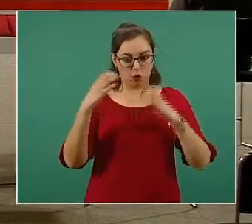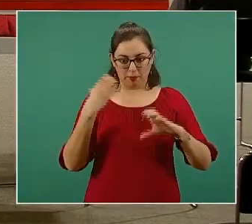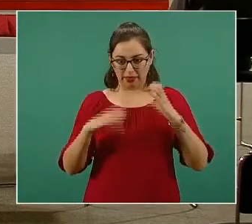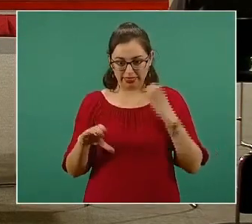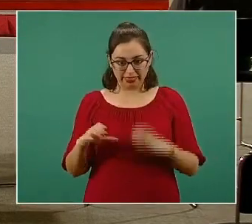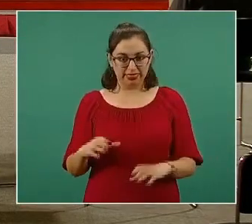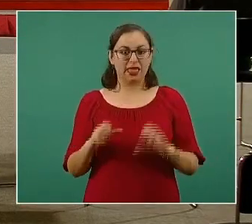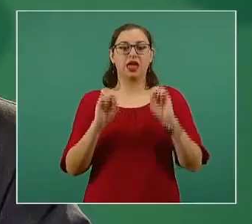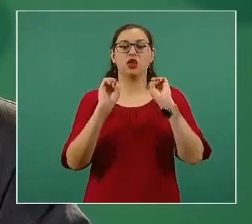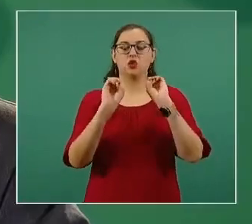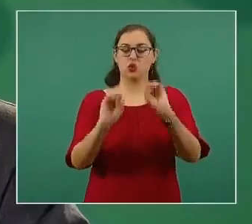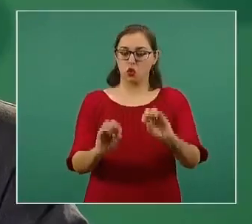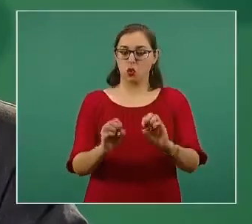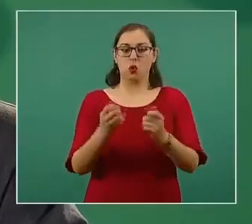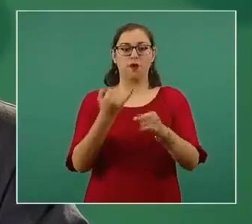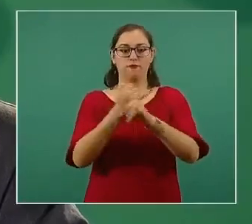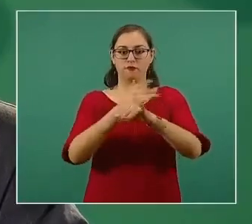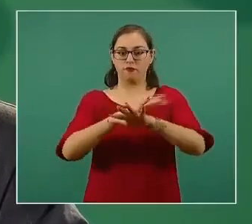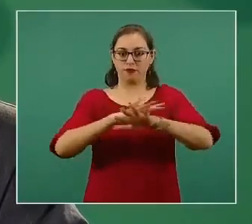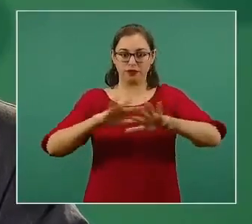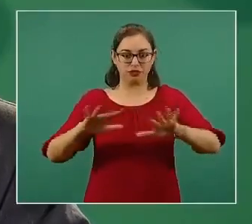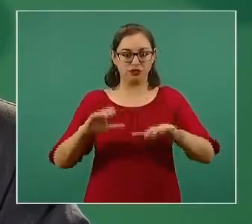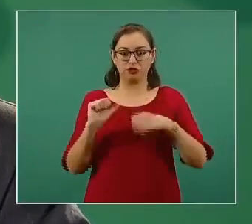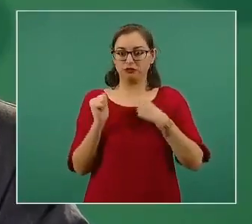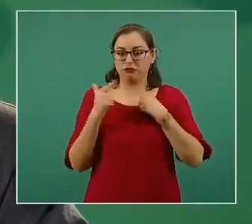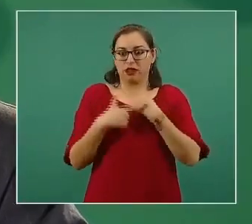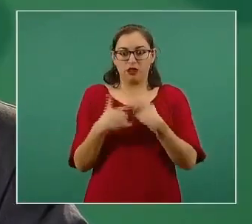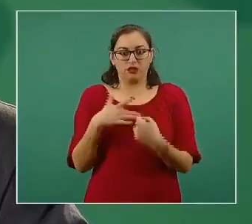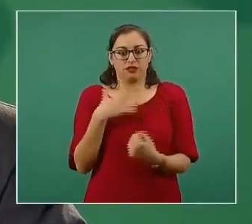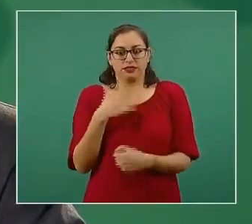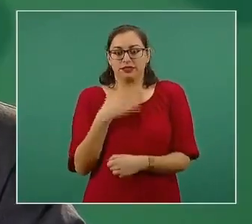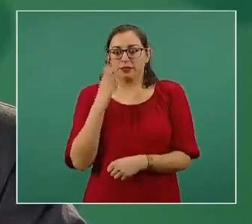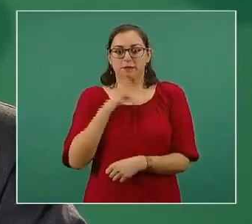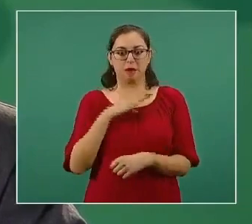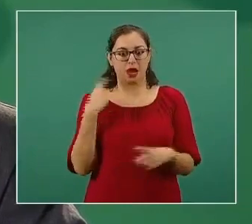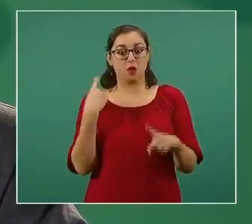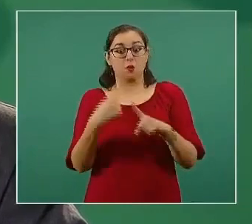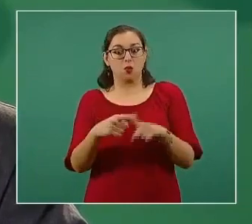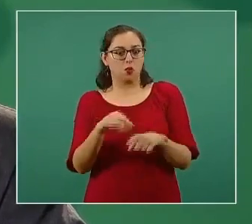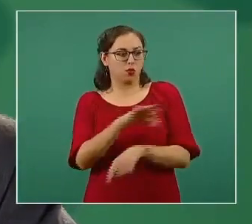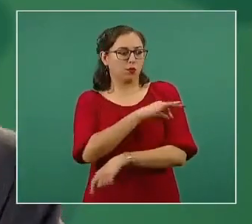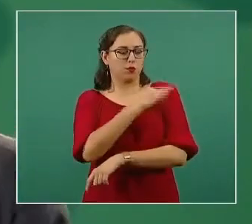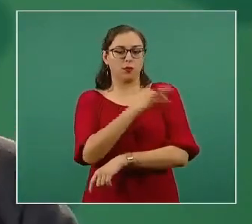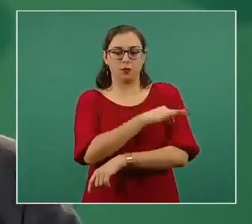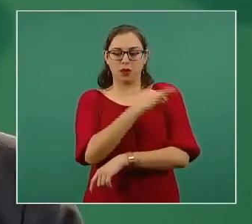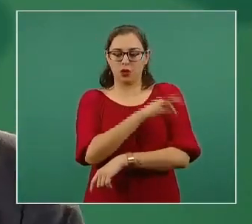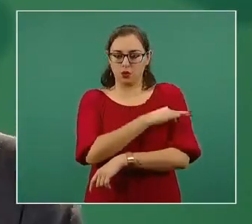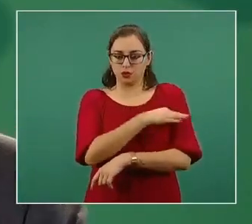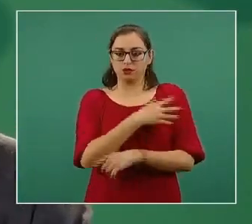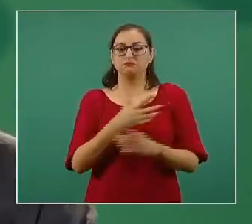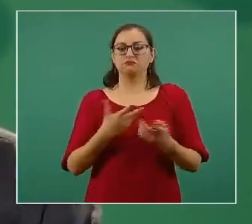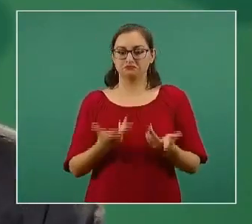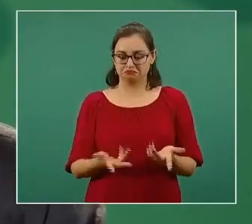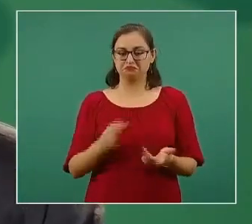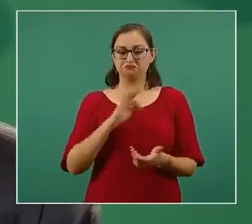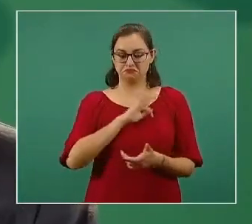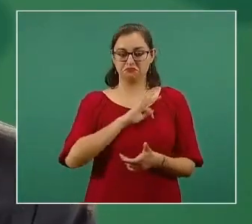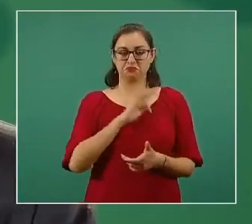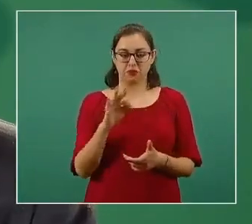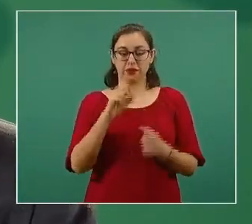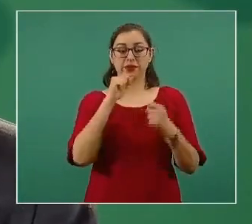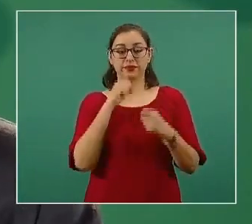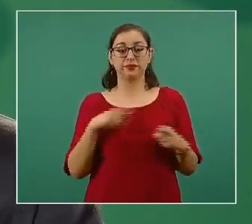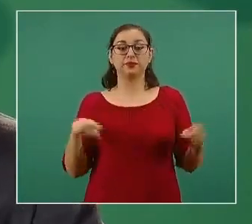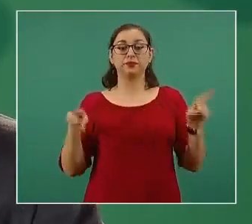pueda presentar información sobre alguna reacción secundaria, algún evento que haya presentado en relación a la vacuna.